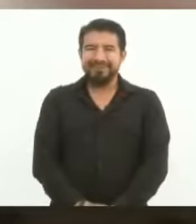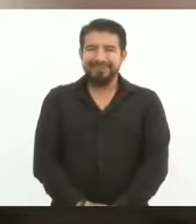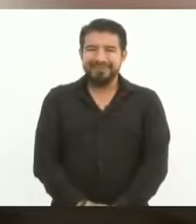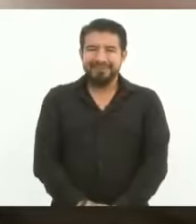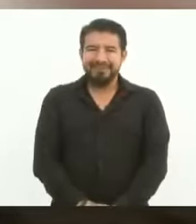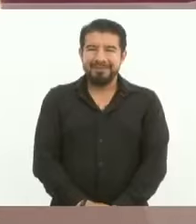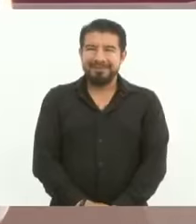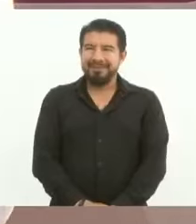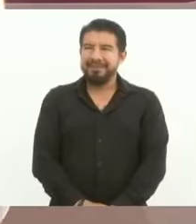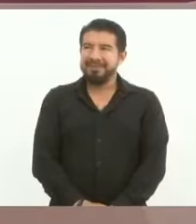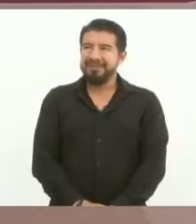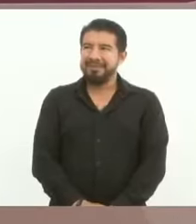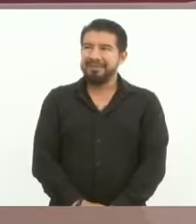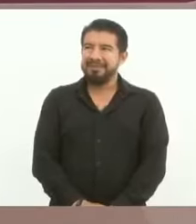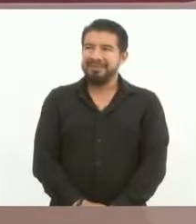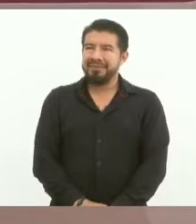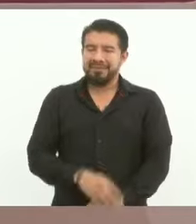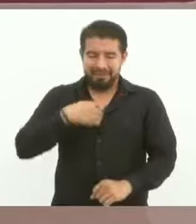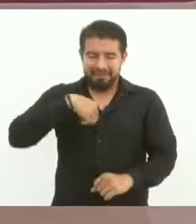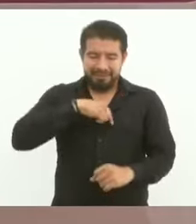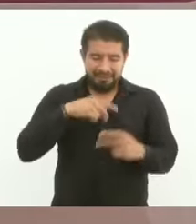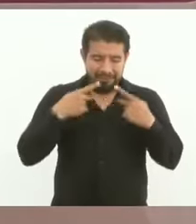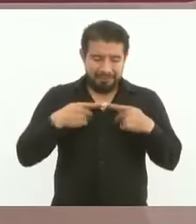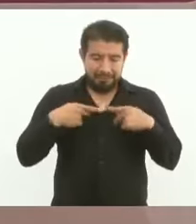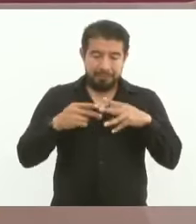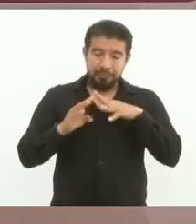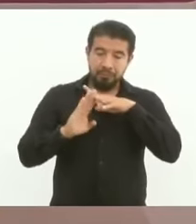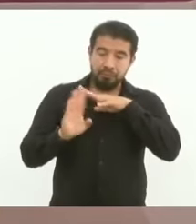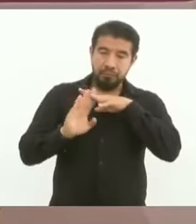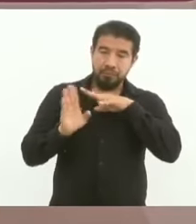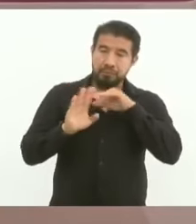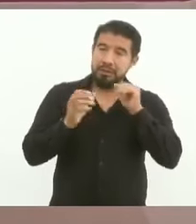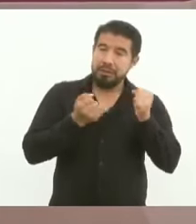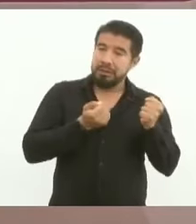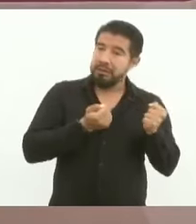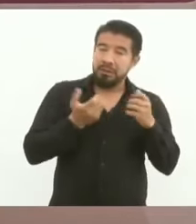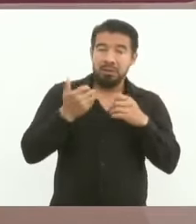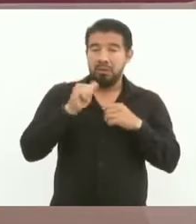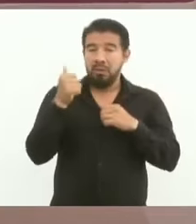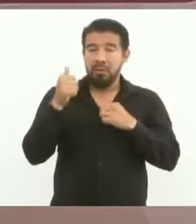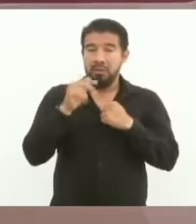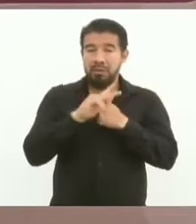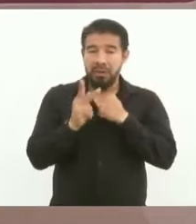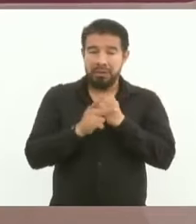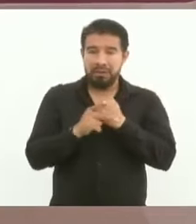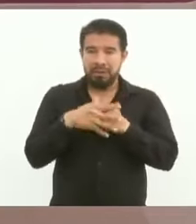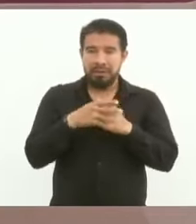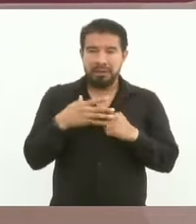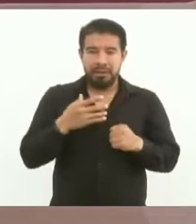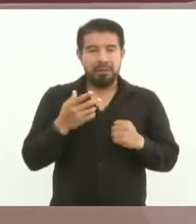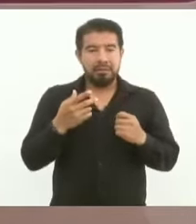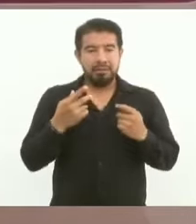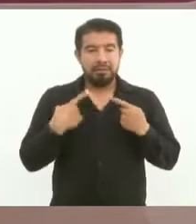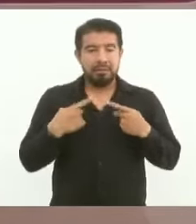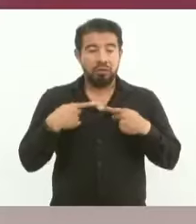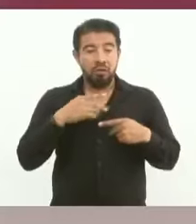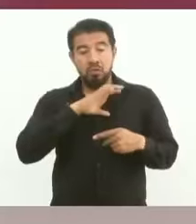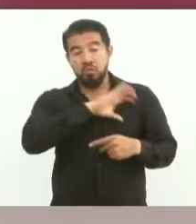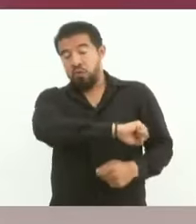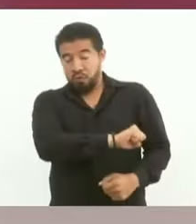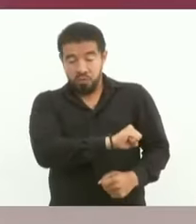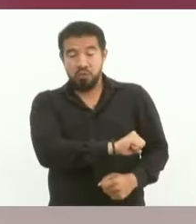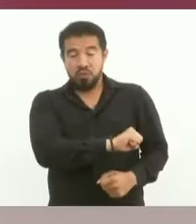Cuando se van nuestros paisanos migrantes a trabajar, son los preferidos. Cuando se van a